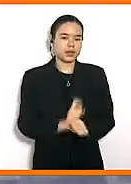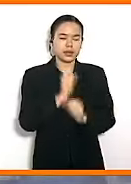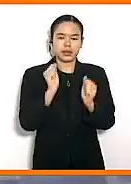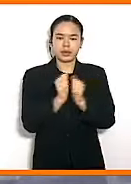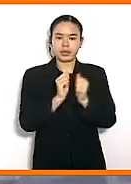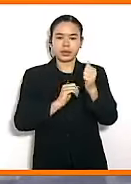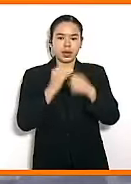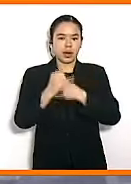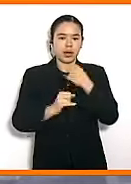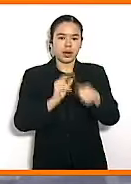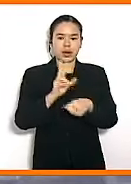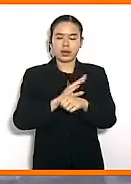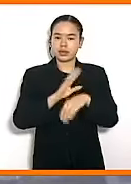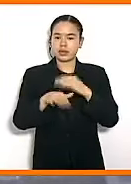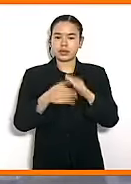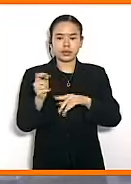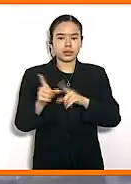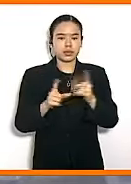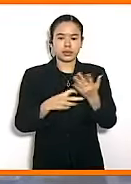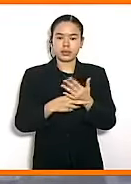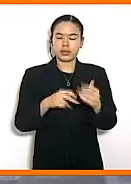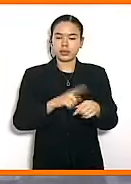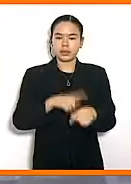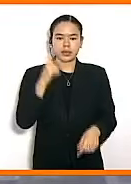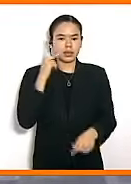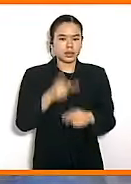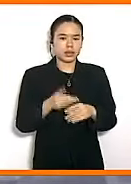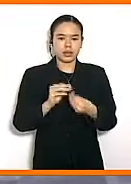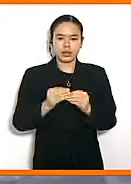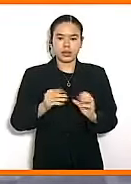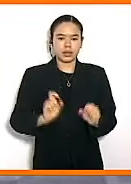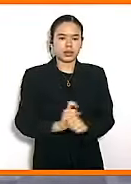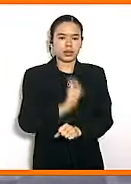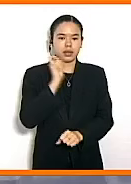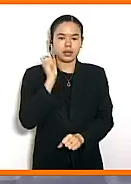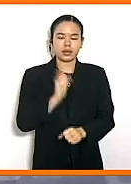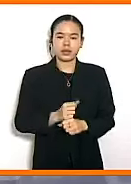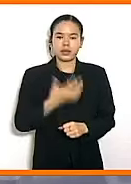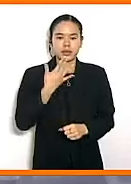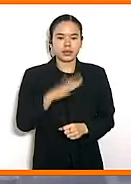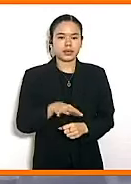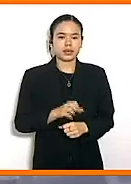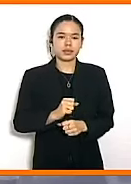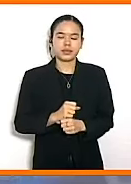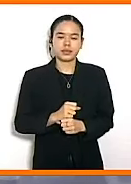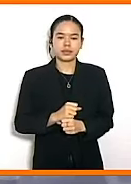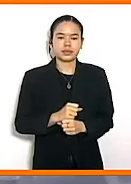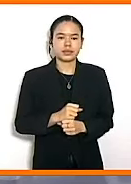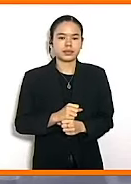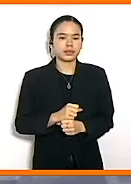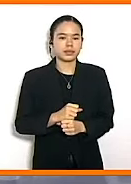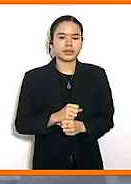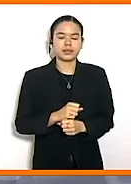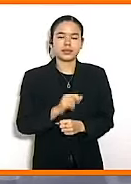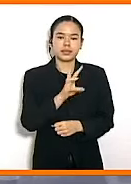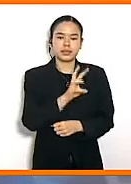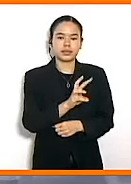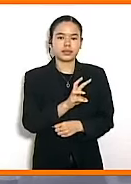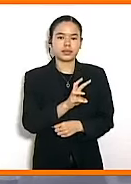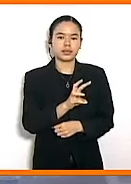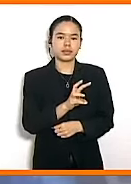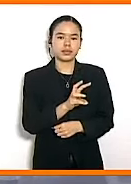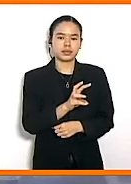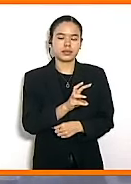Júgate. Ten tu jugada en mano porque se viene tu primer dígito ganador. ¡Suerte! Porque tu primer dígito es el 6,